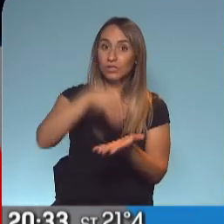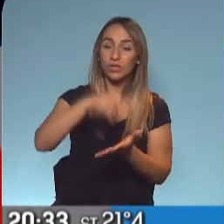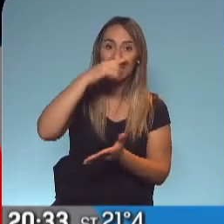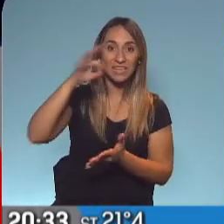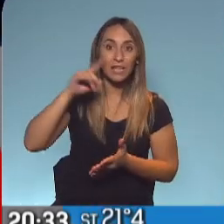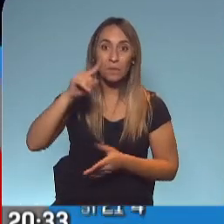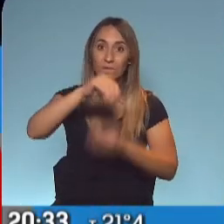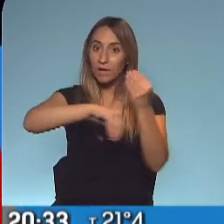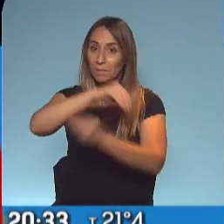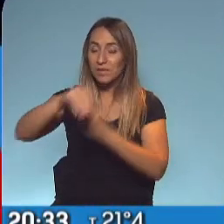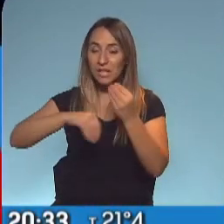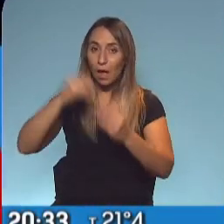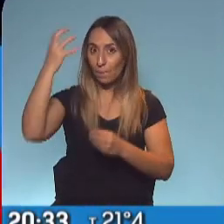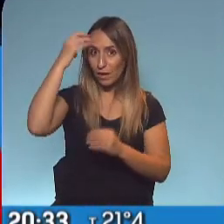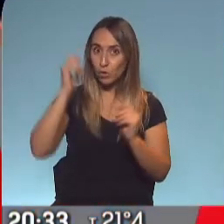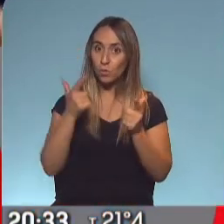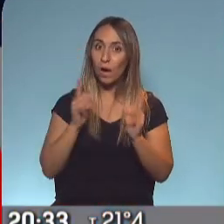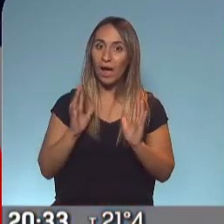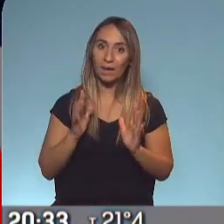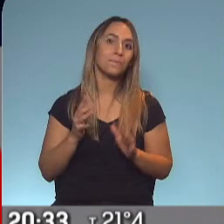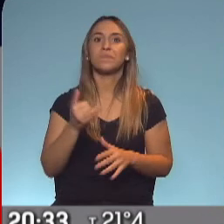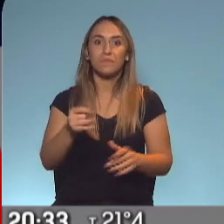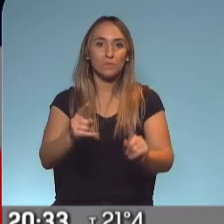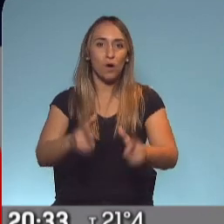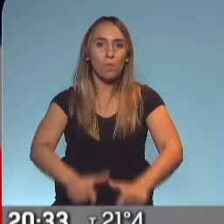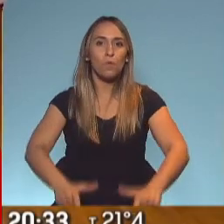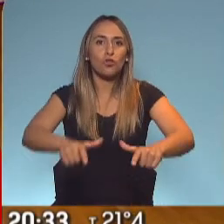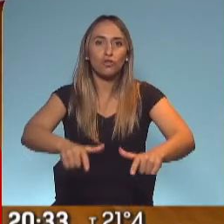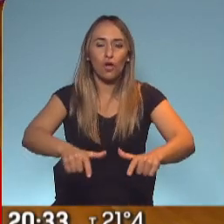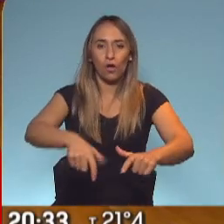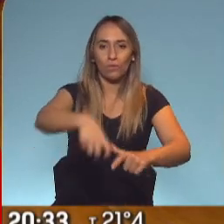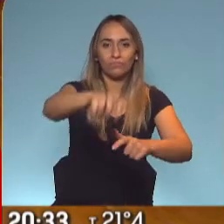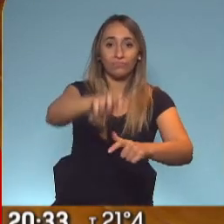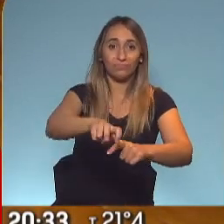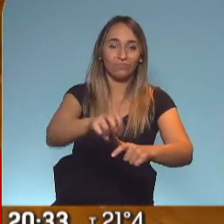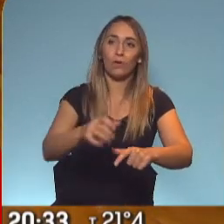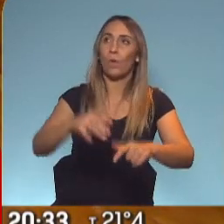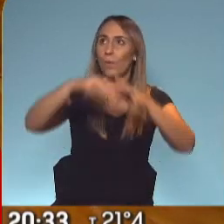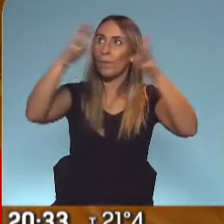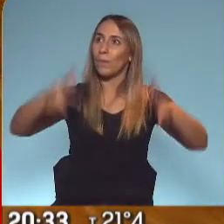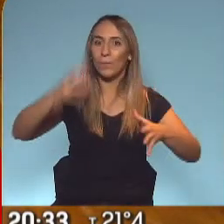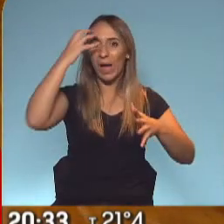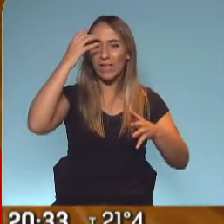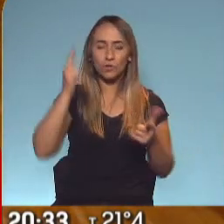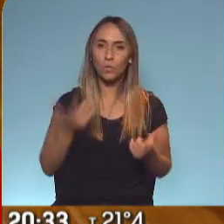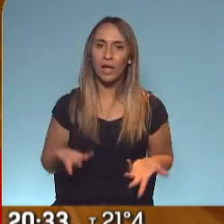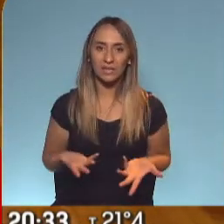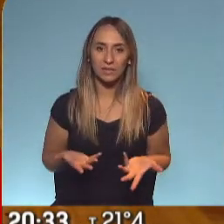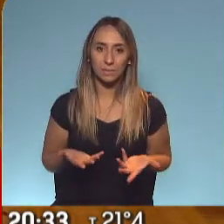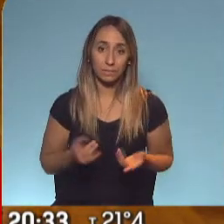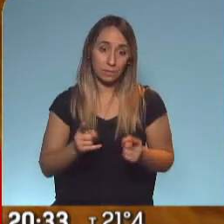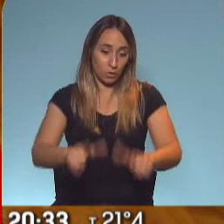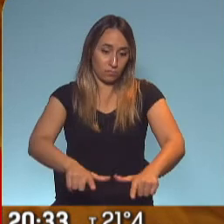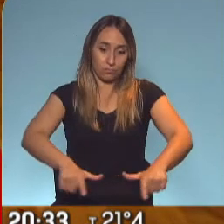1.700.000 familias. Que no tienen baño. Que tienen el pozo, ¿no? Es decir... letrina. Claro,